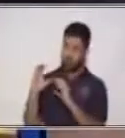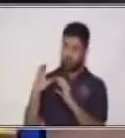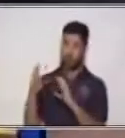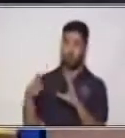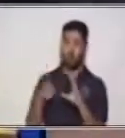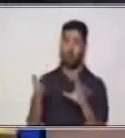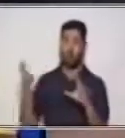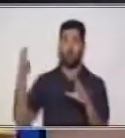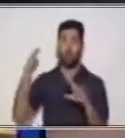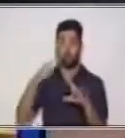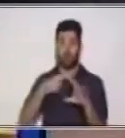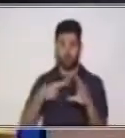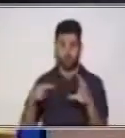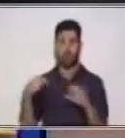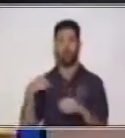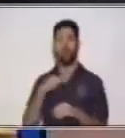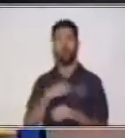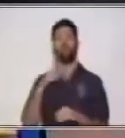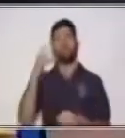que saber